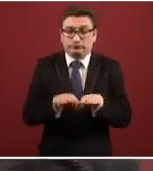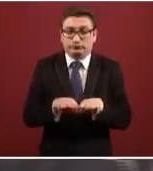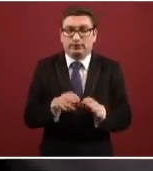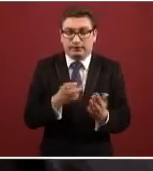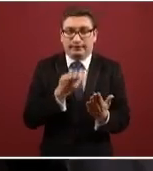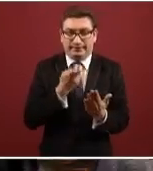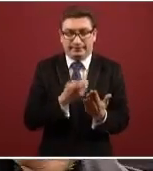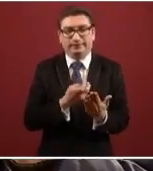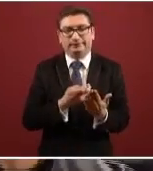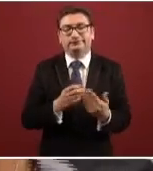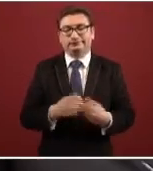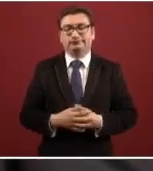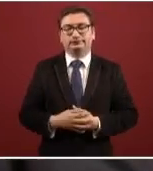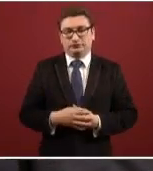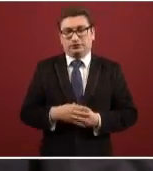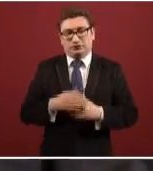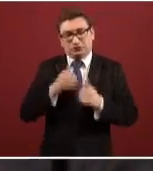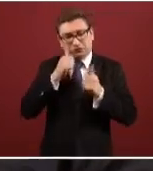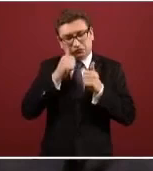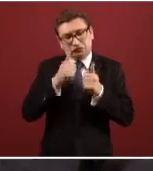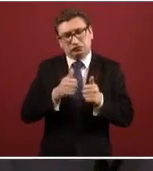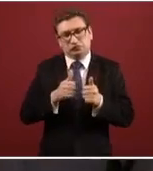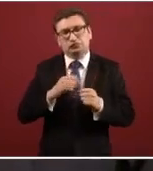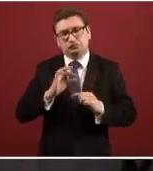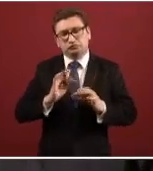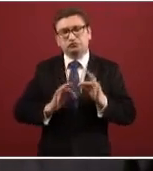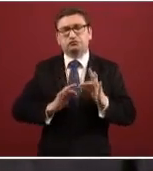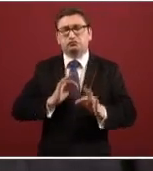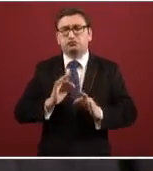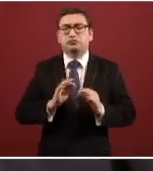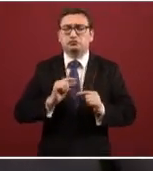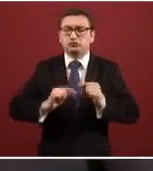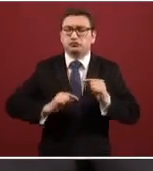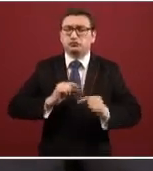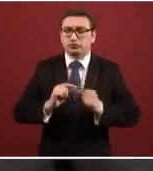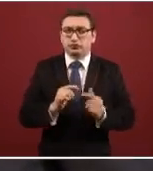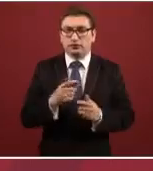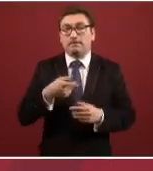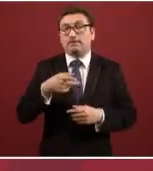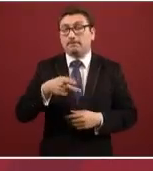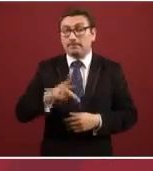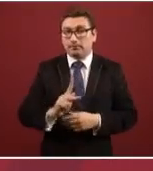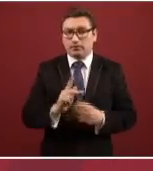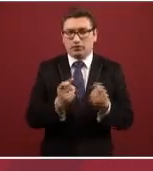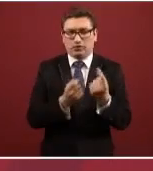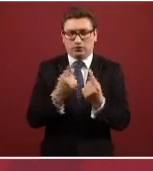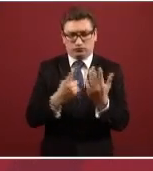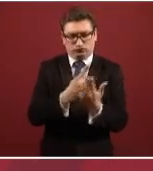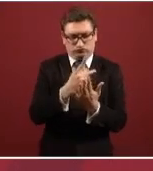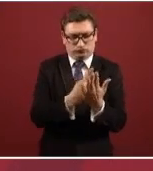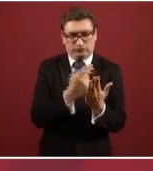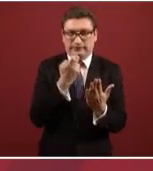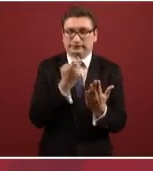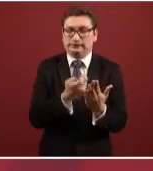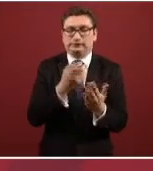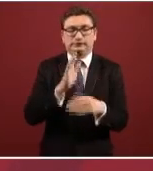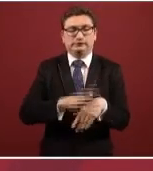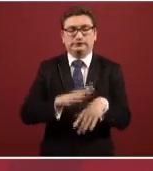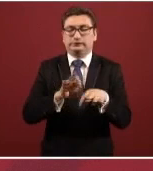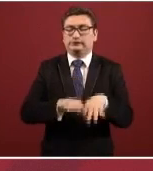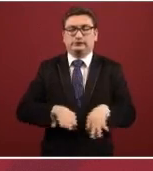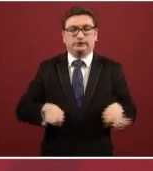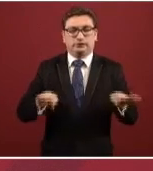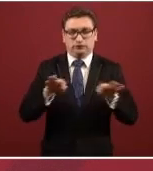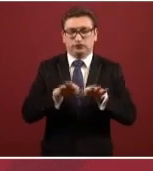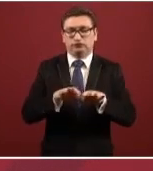Se está atendiendo todo, pero hay programas estratégicos.